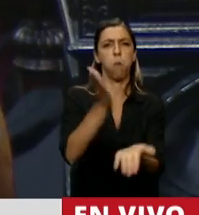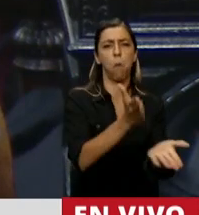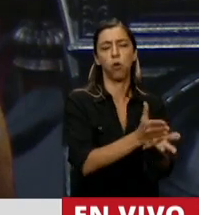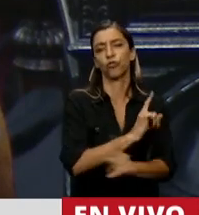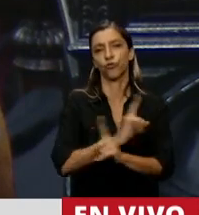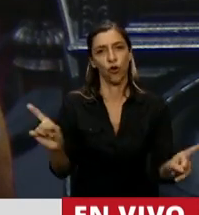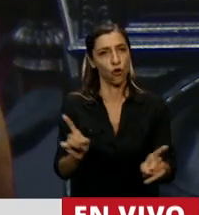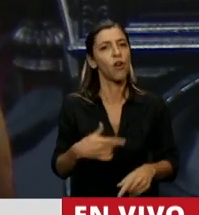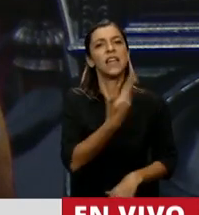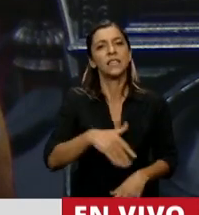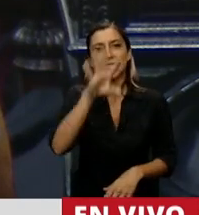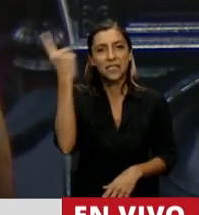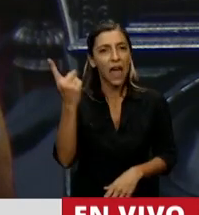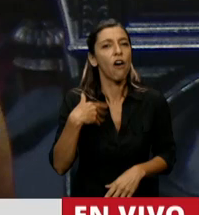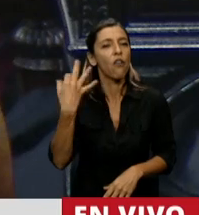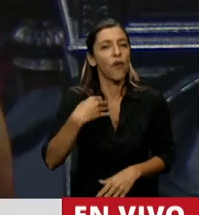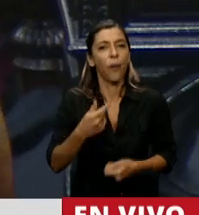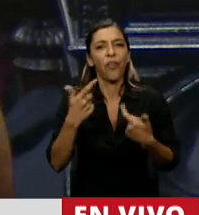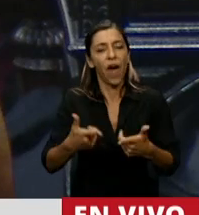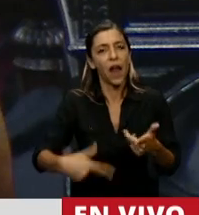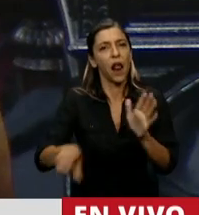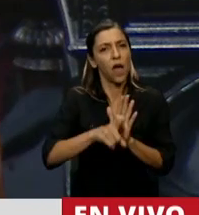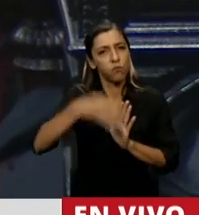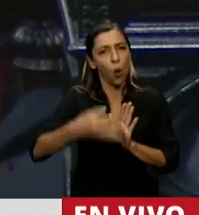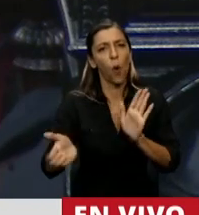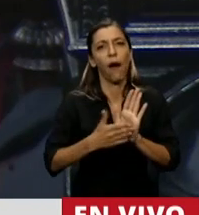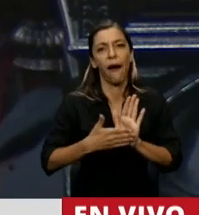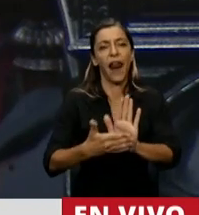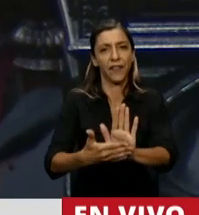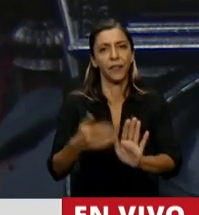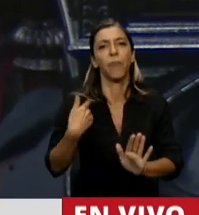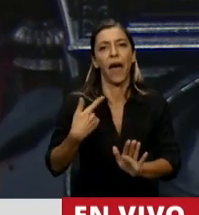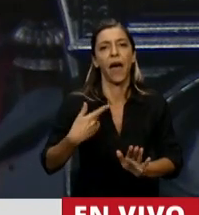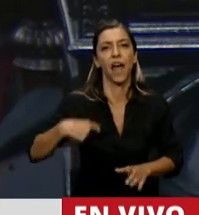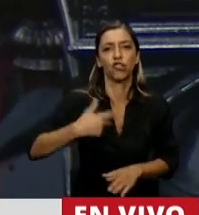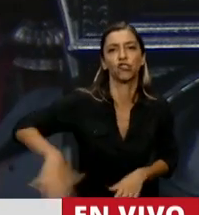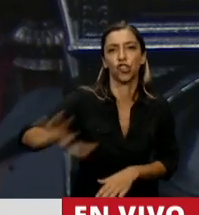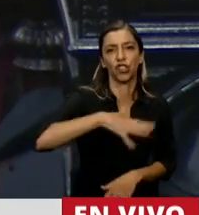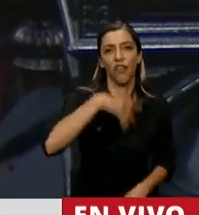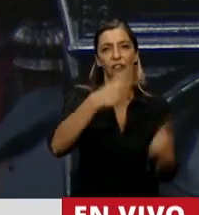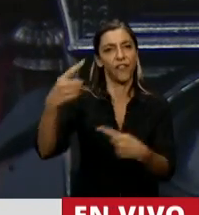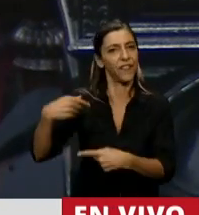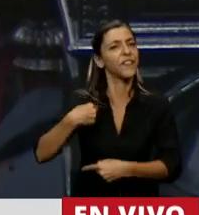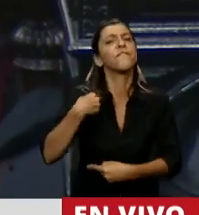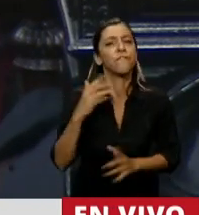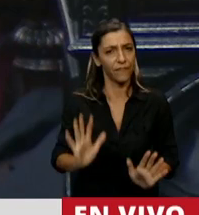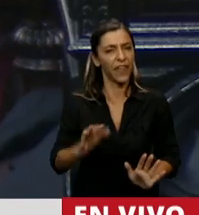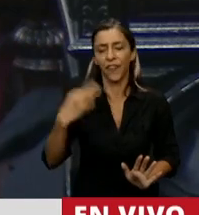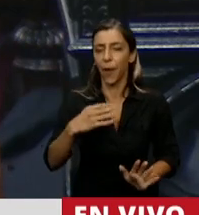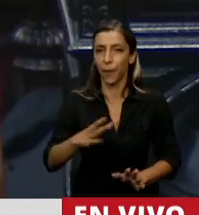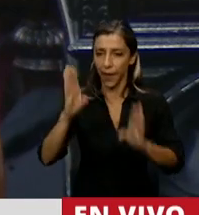que genere las garantías reales de una sociedad plural, diversa y diferente. Como lo sostuve en el año